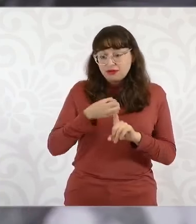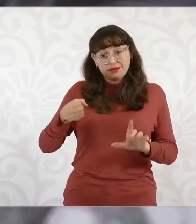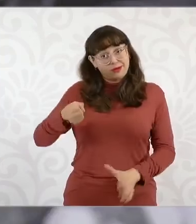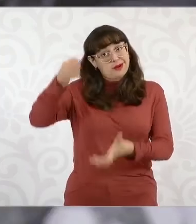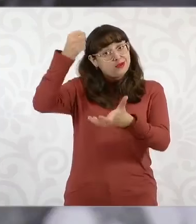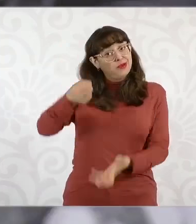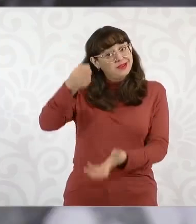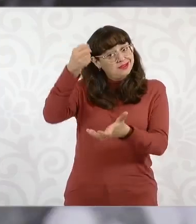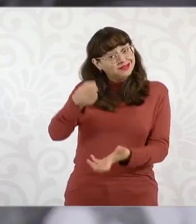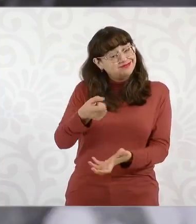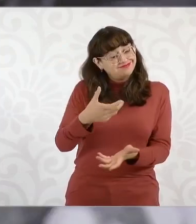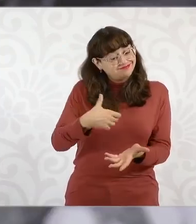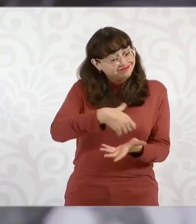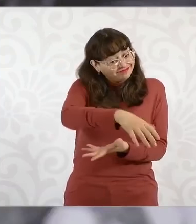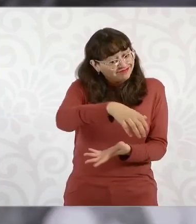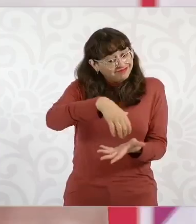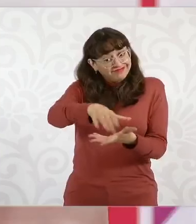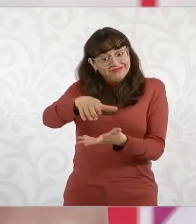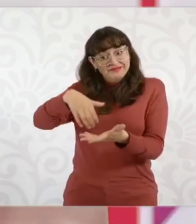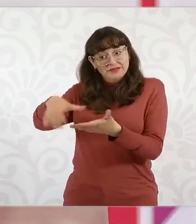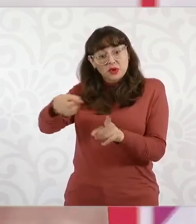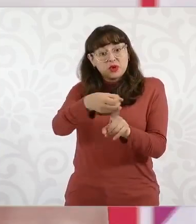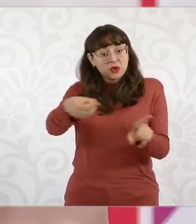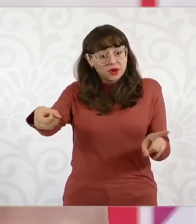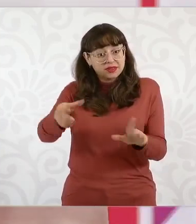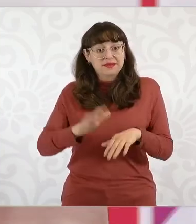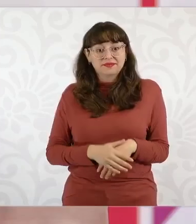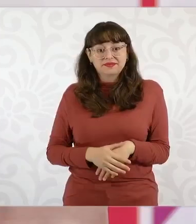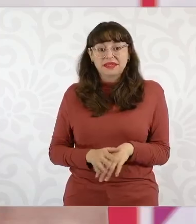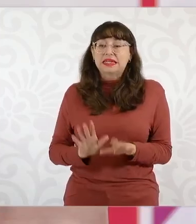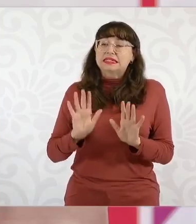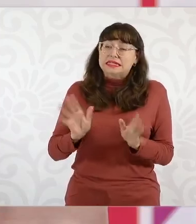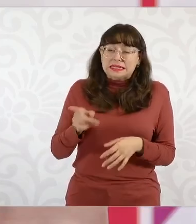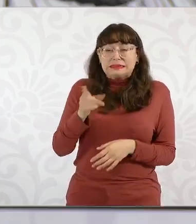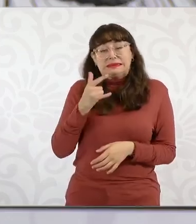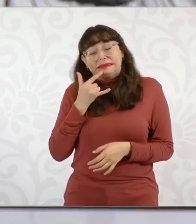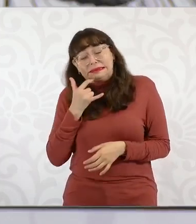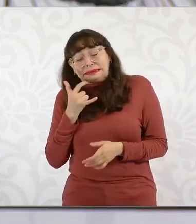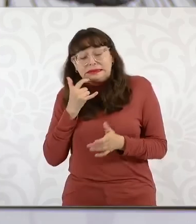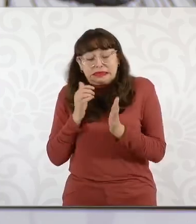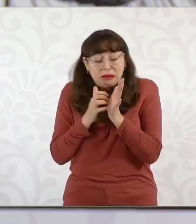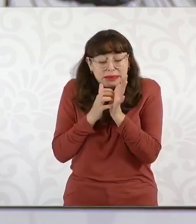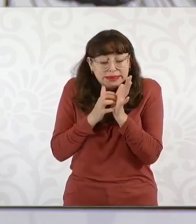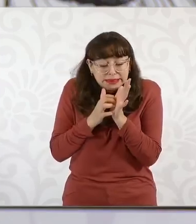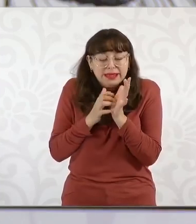presupuesto. Ya hicieron un primer esfuerzo de austeridad. Bueno, pues hay que hacer otro más.